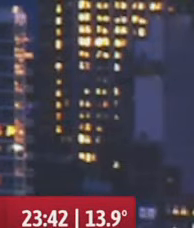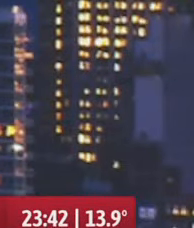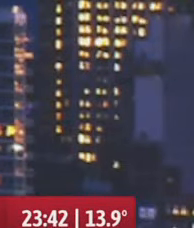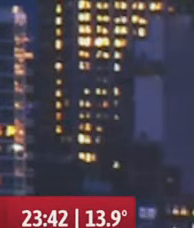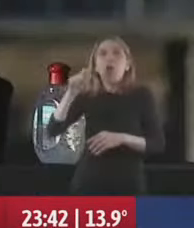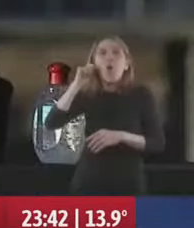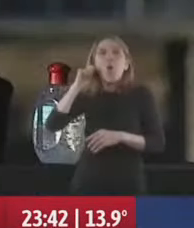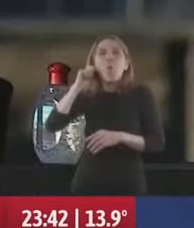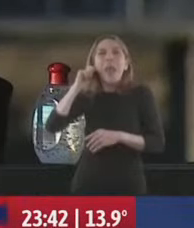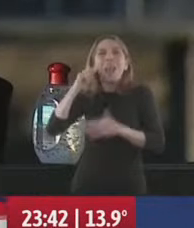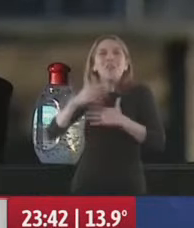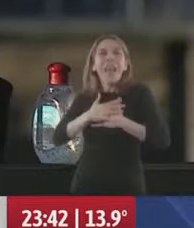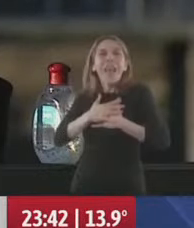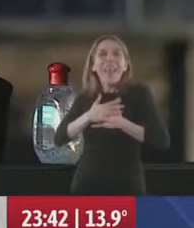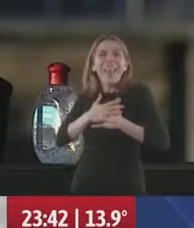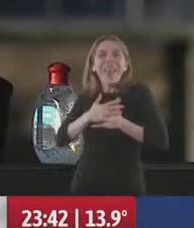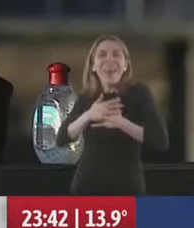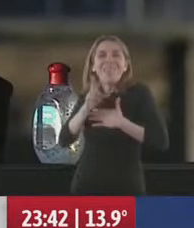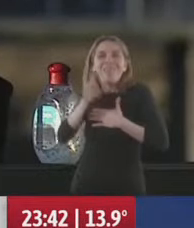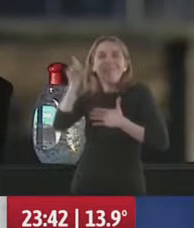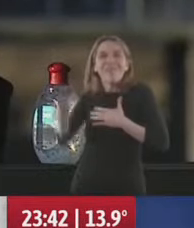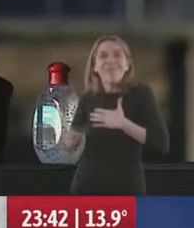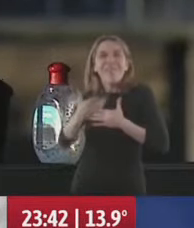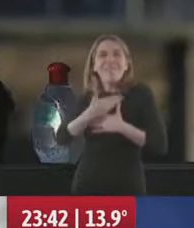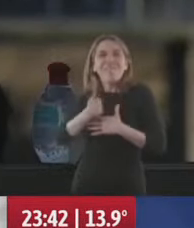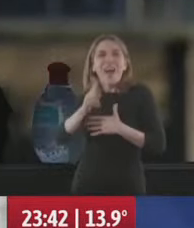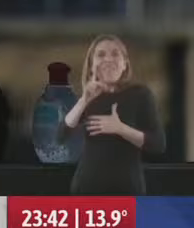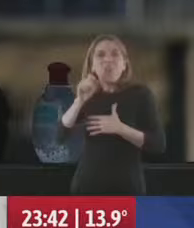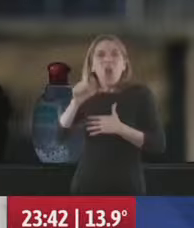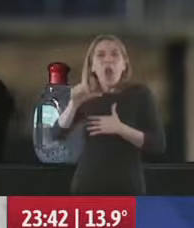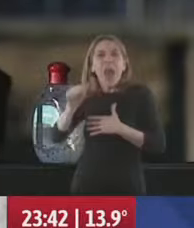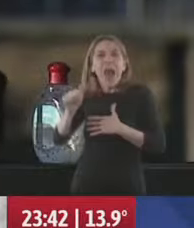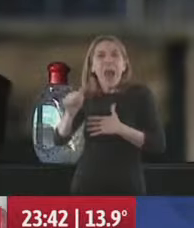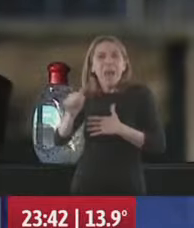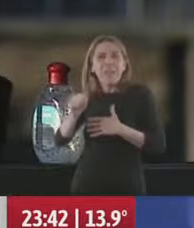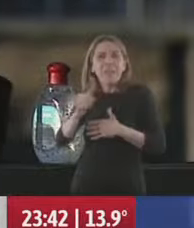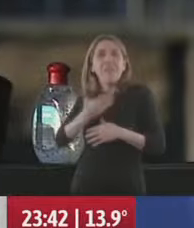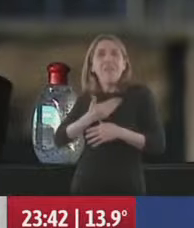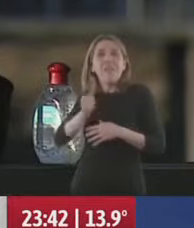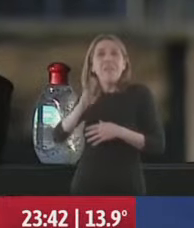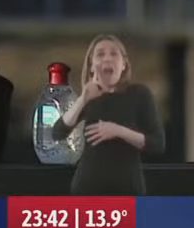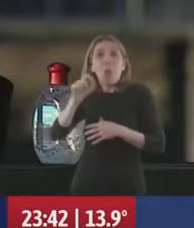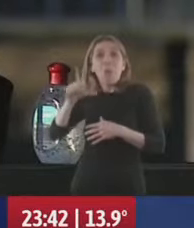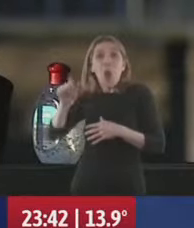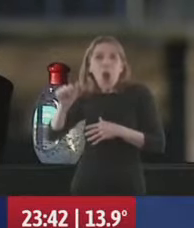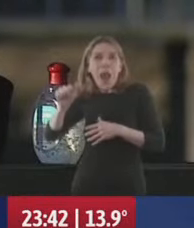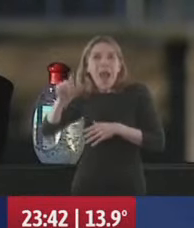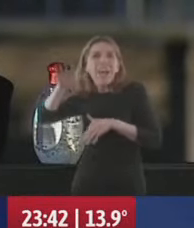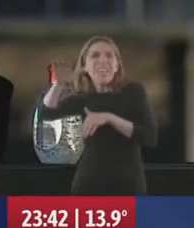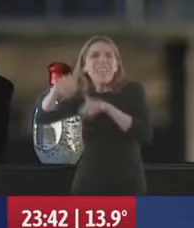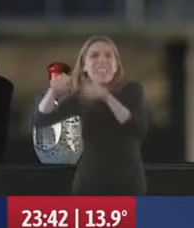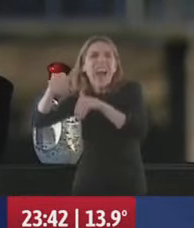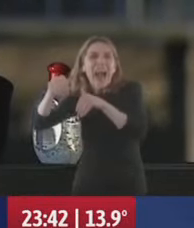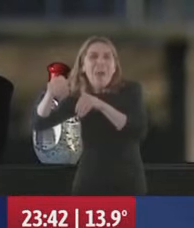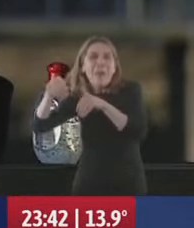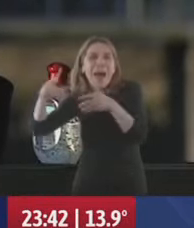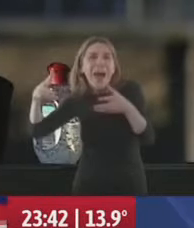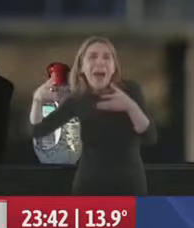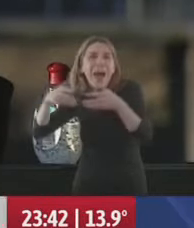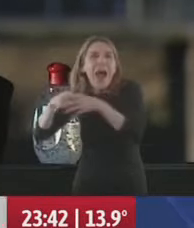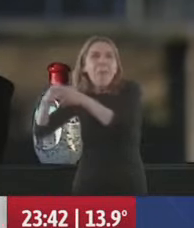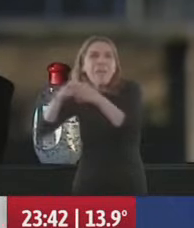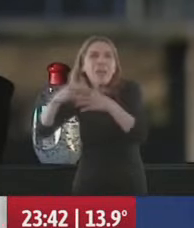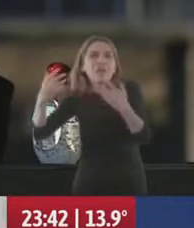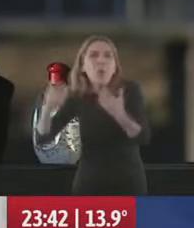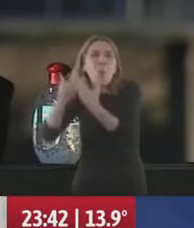Yáñez. Esto realmente es de un altísimo impacto político. Estamos hablando del expresidente argentino imputado por